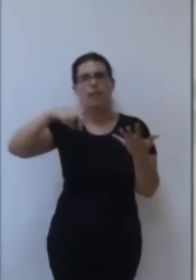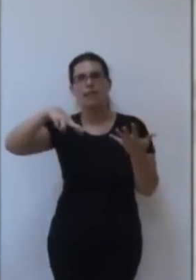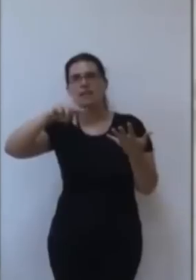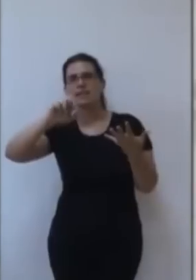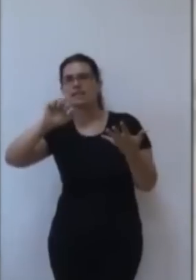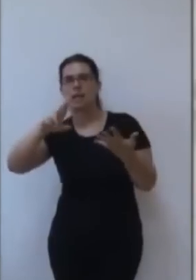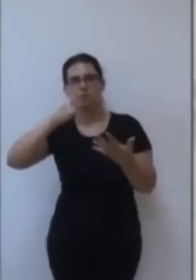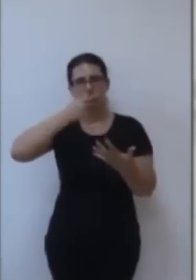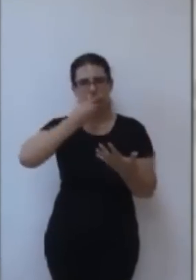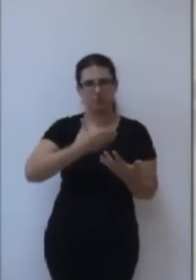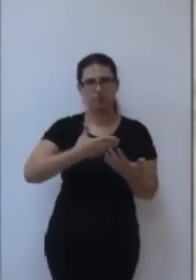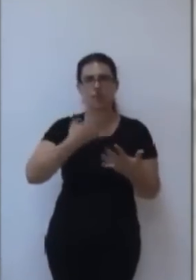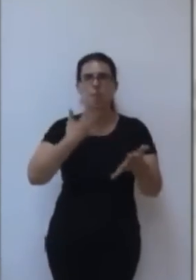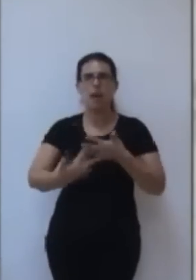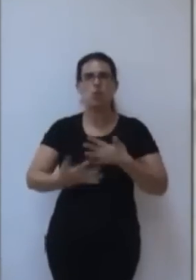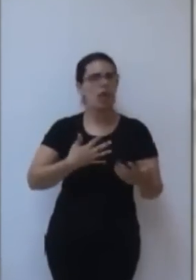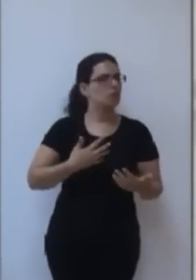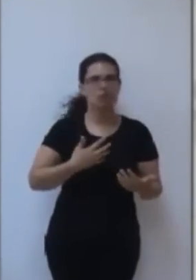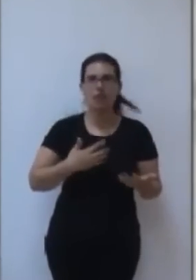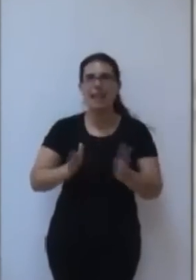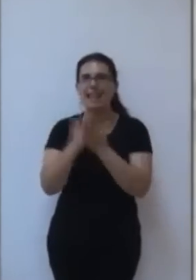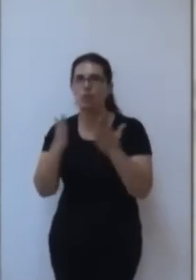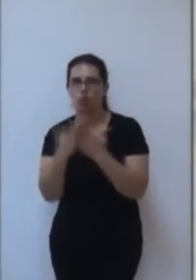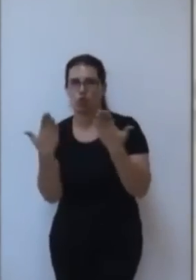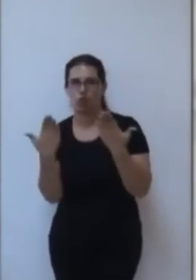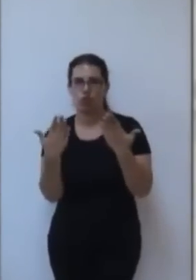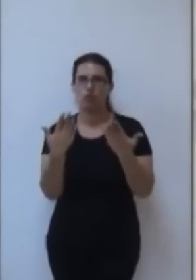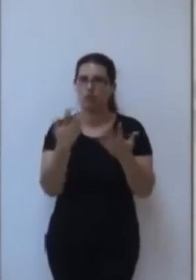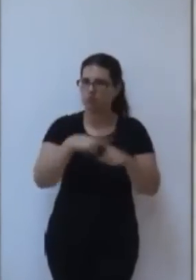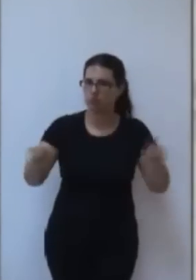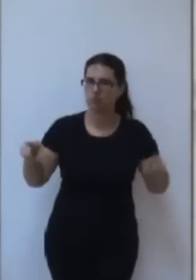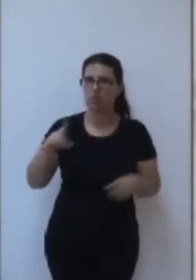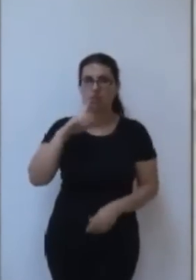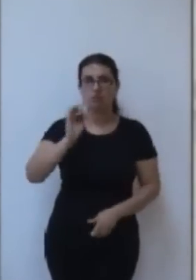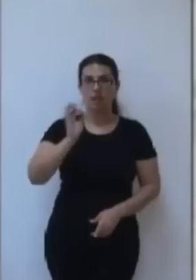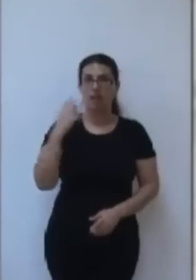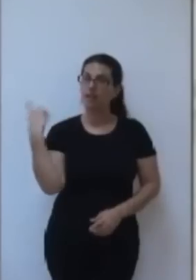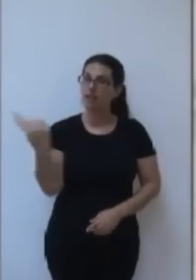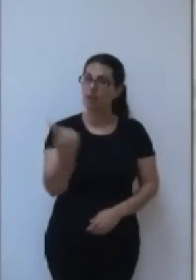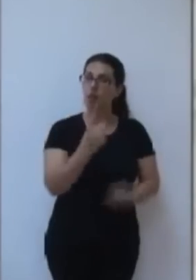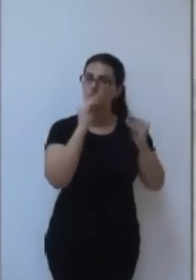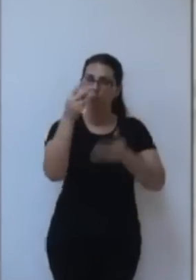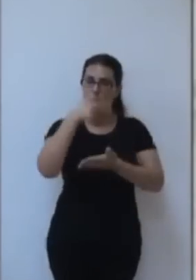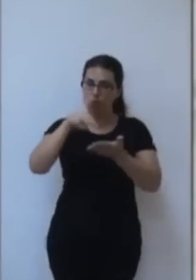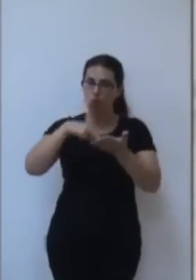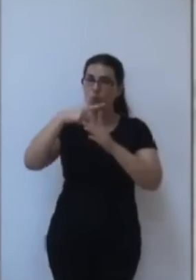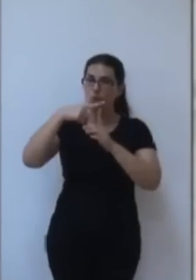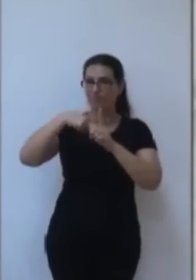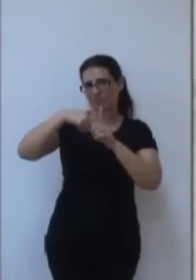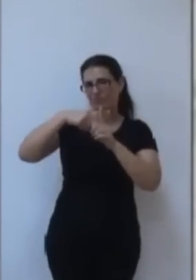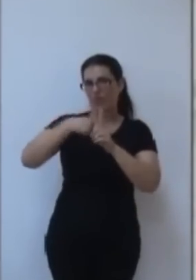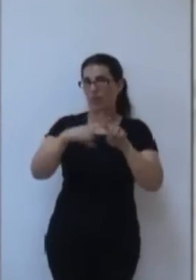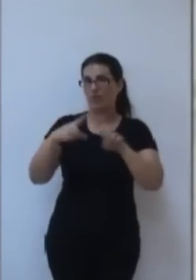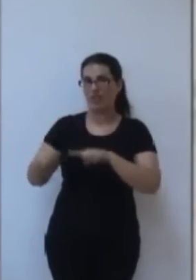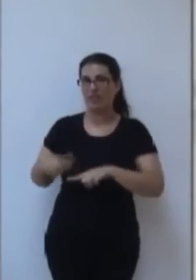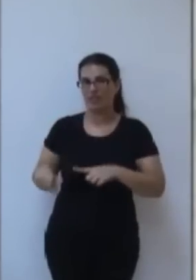O decían manuales, no, libros. Pues bueno, es verdad que luego cada uno tiene un nivel de lectoescritura